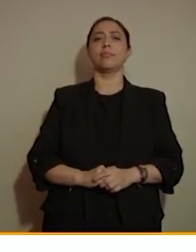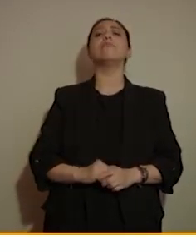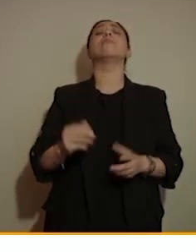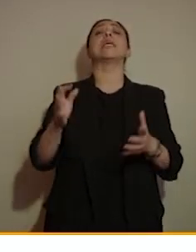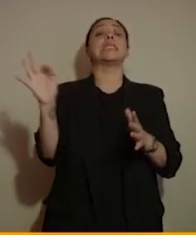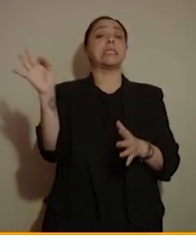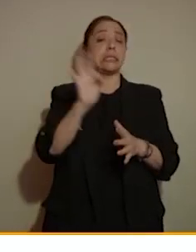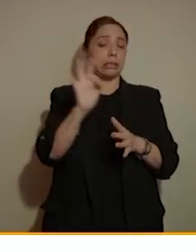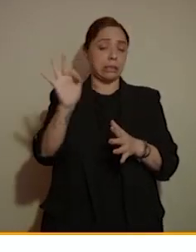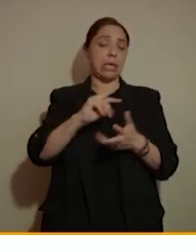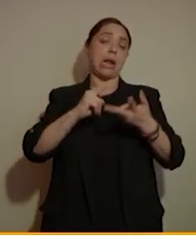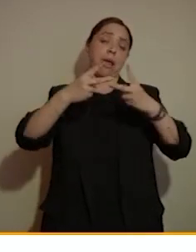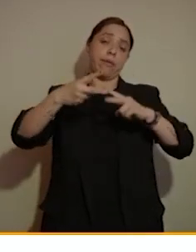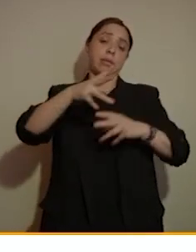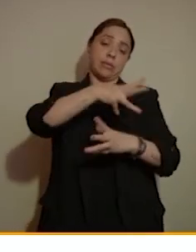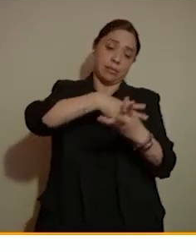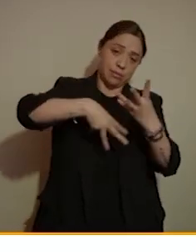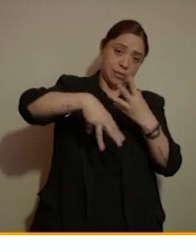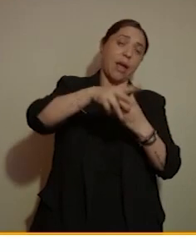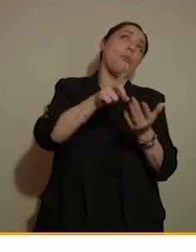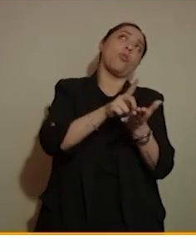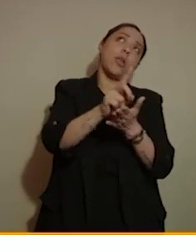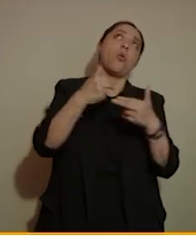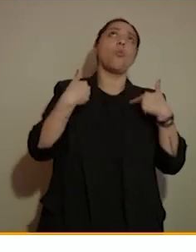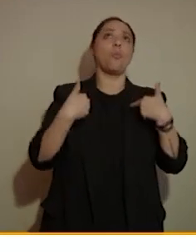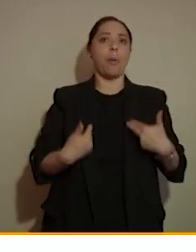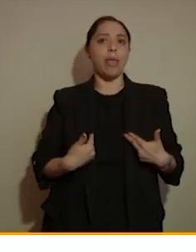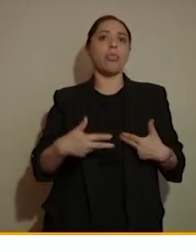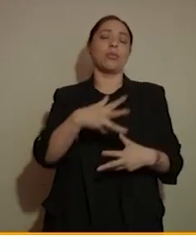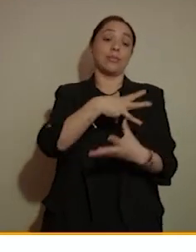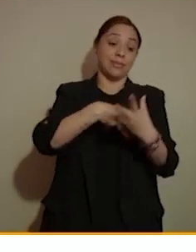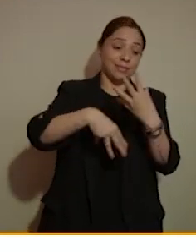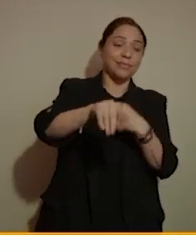positivamente en un ámbito de derechos humanos, no sé, por ejemplo,